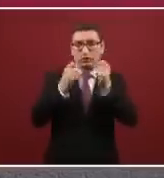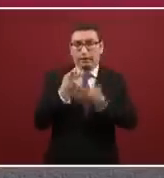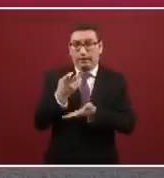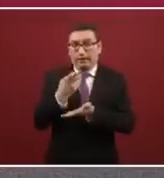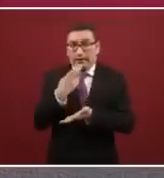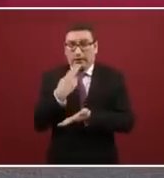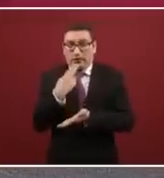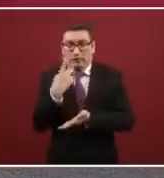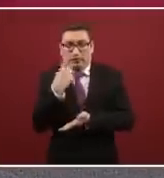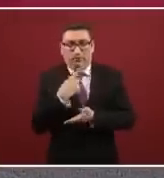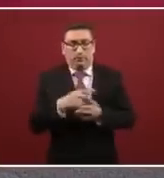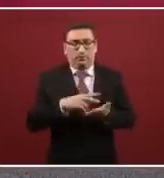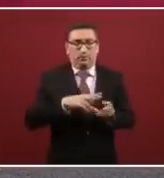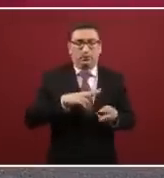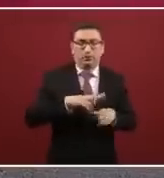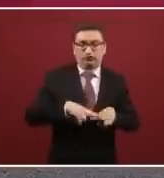Maya?